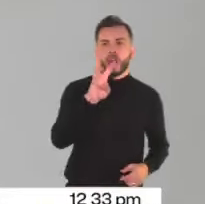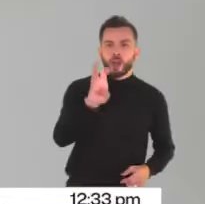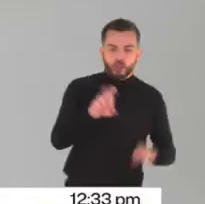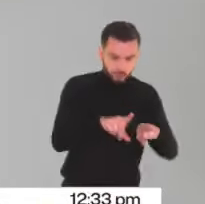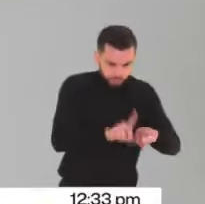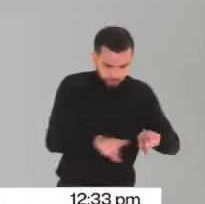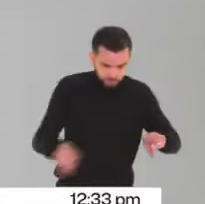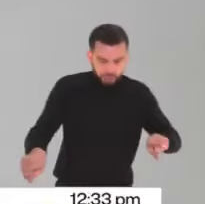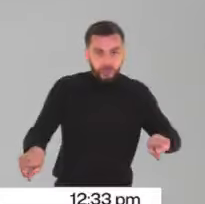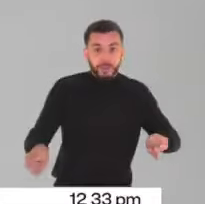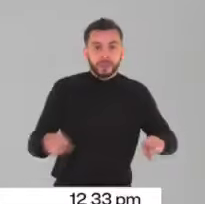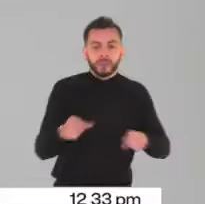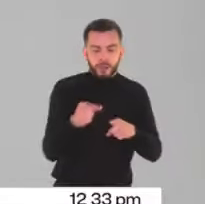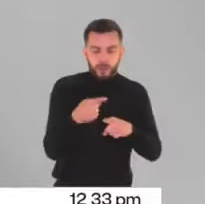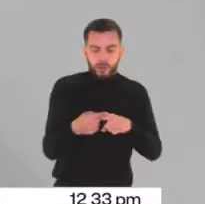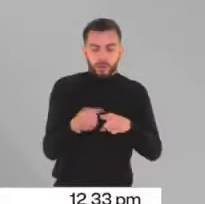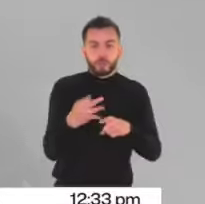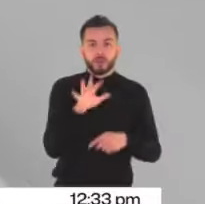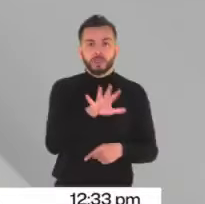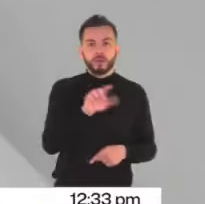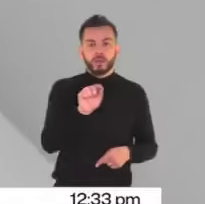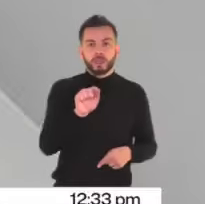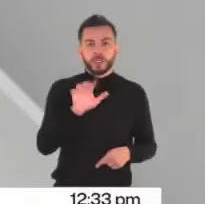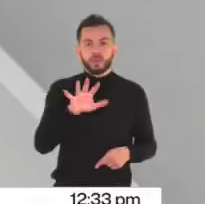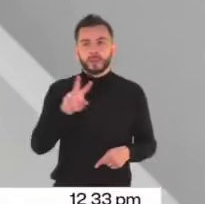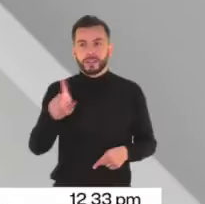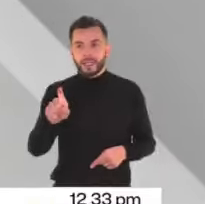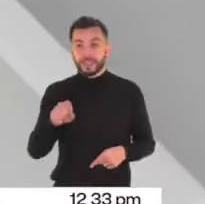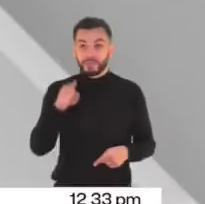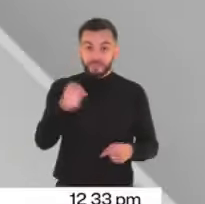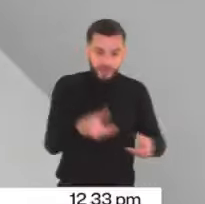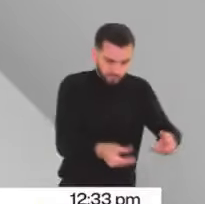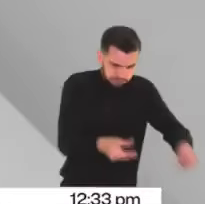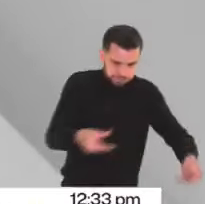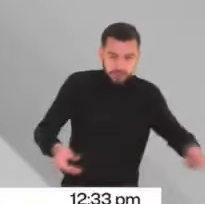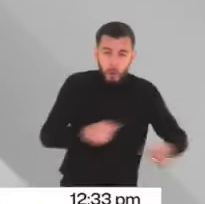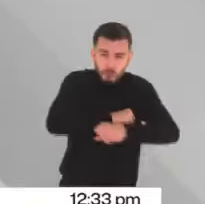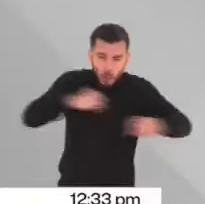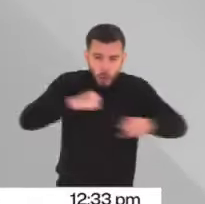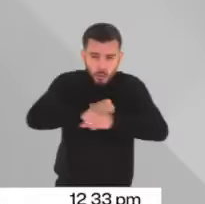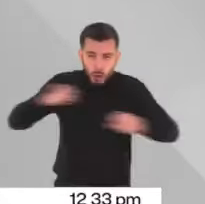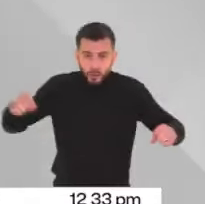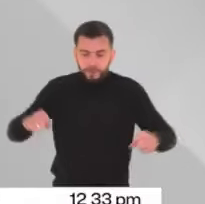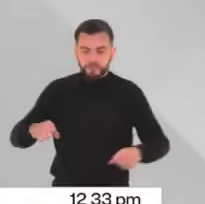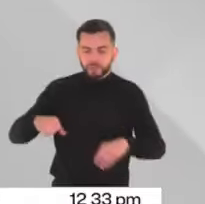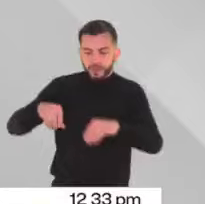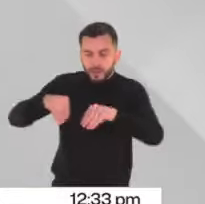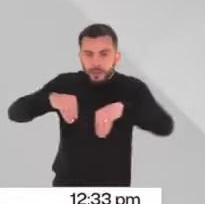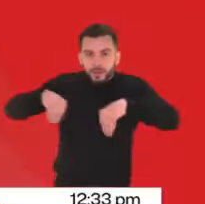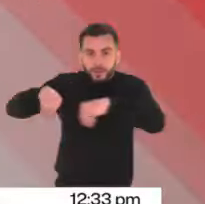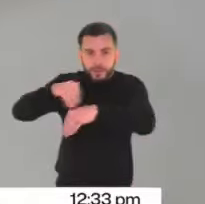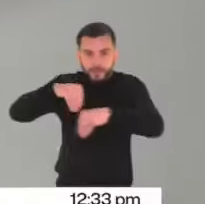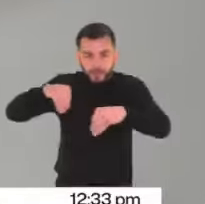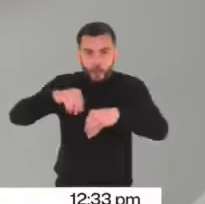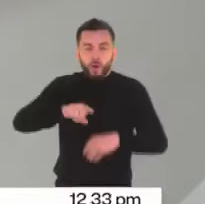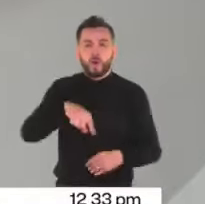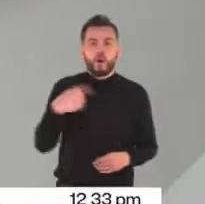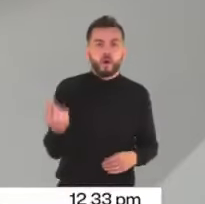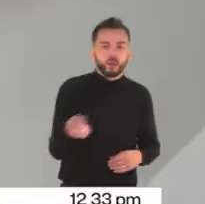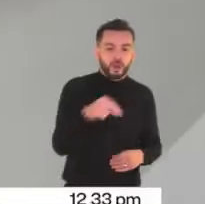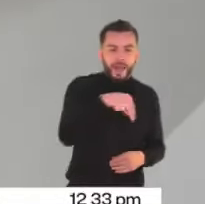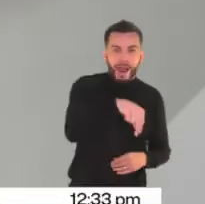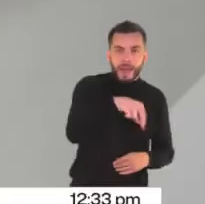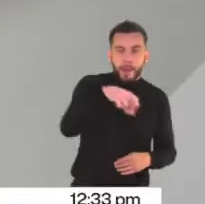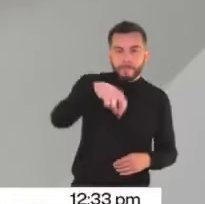calibre 5.56, 16 paquetes explosivos de pólvora negra, aluminio y nitrato de potasio, un chaleco